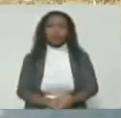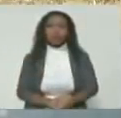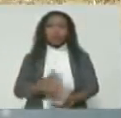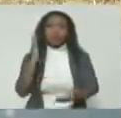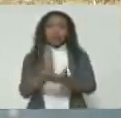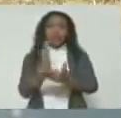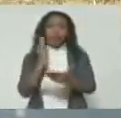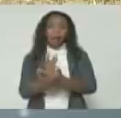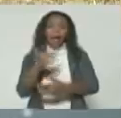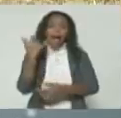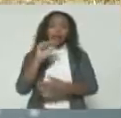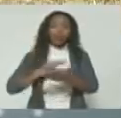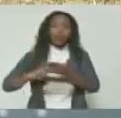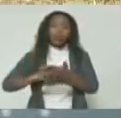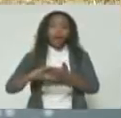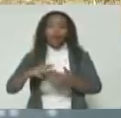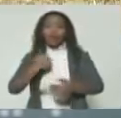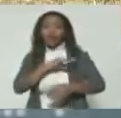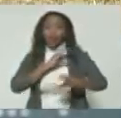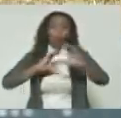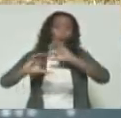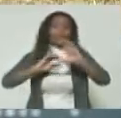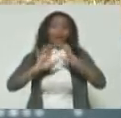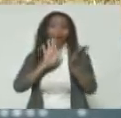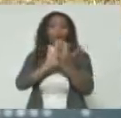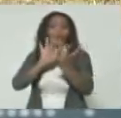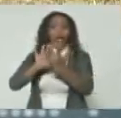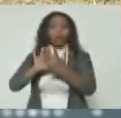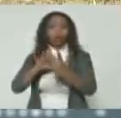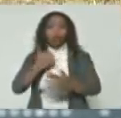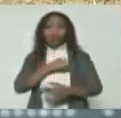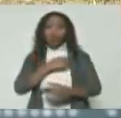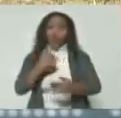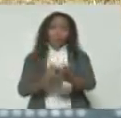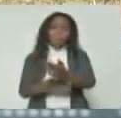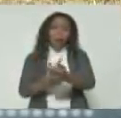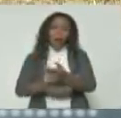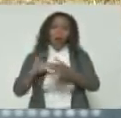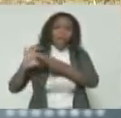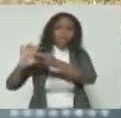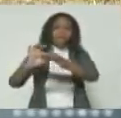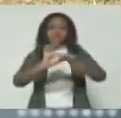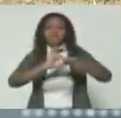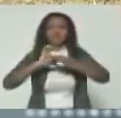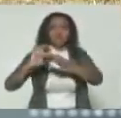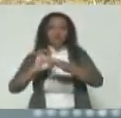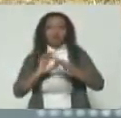Siempre hay una solución cuando estamos comunicados, conectados, cuando estamos hermanados, cuando estamos juntos.